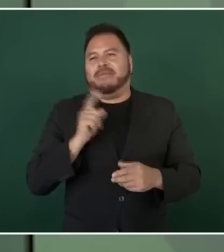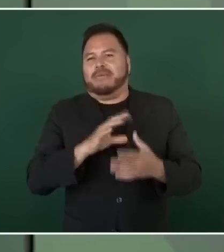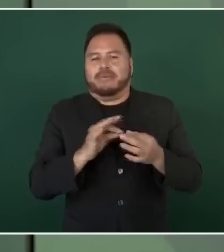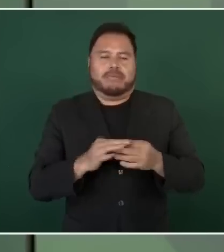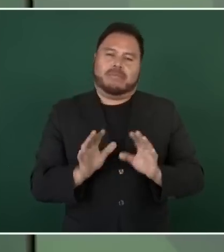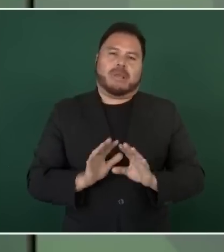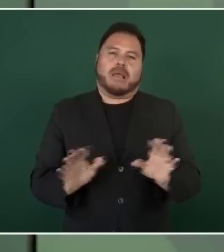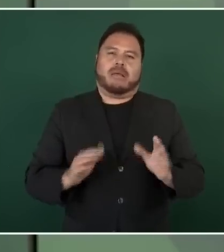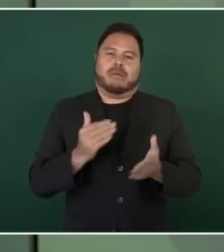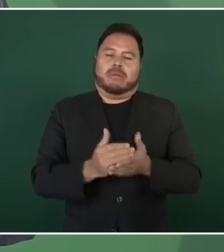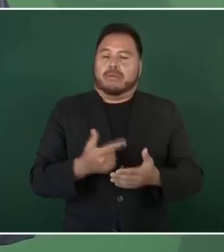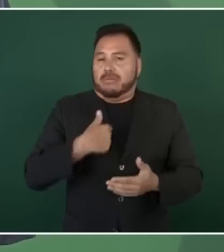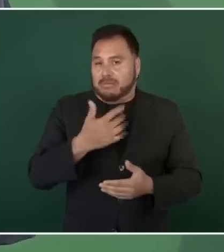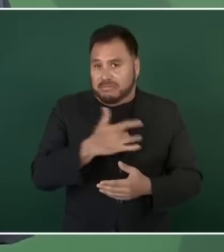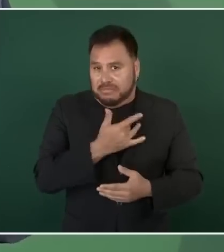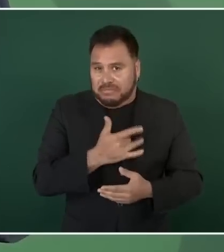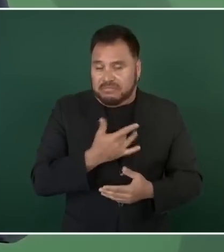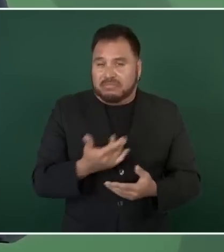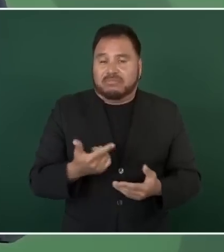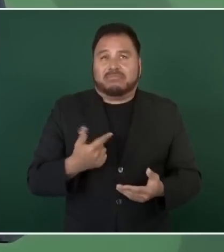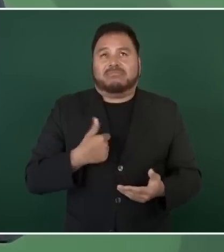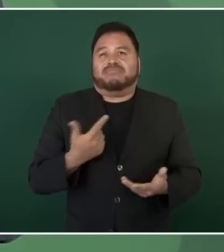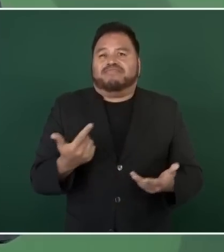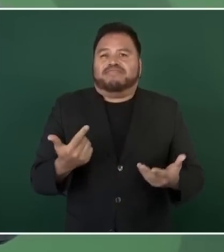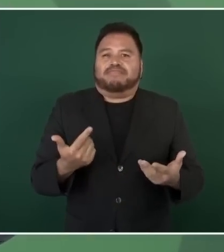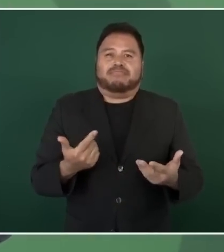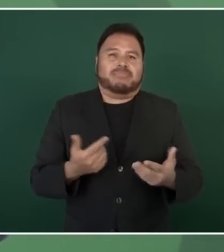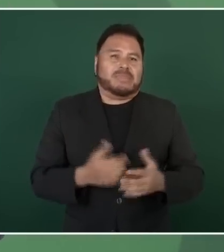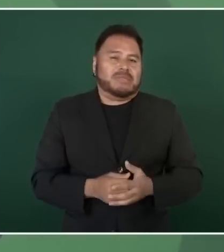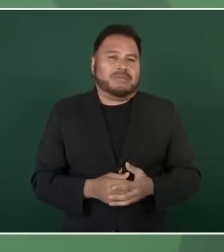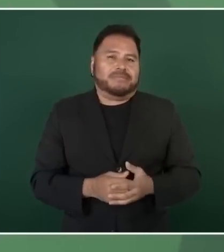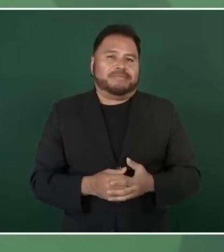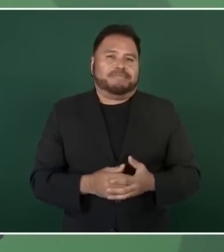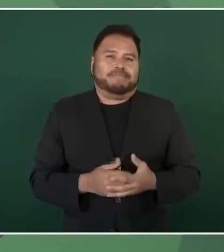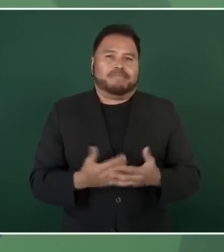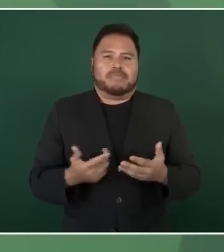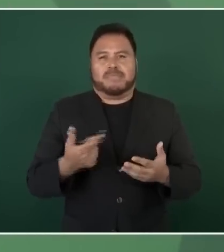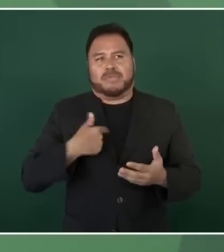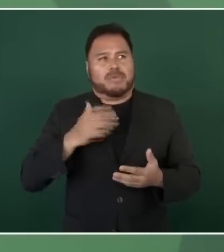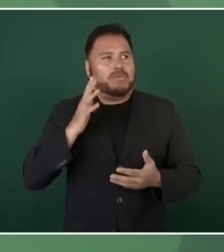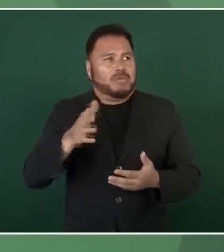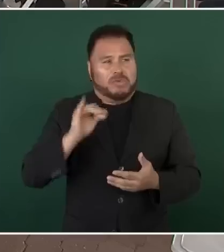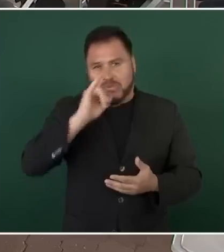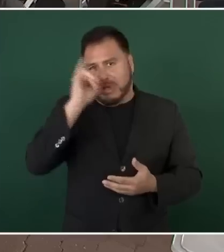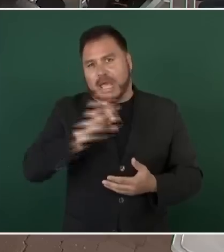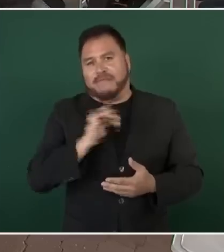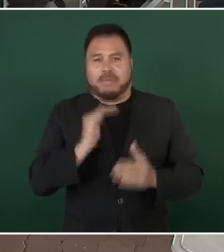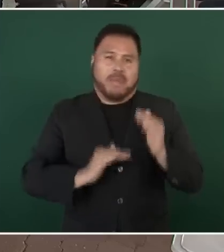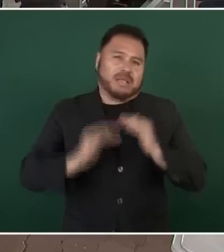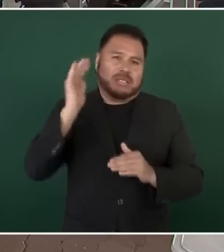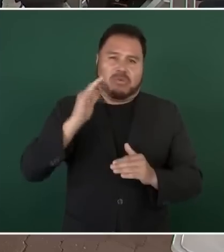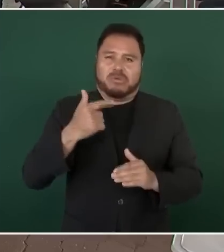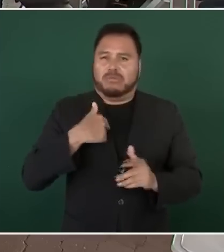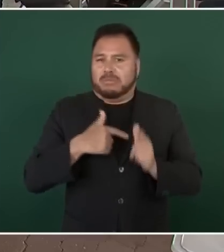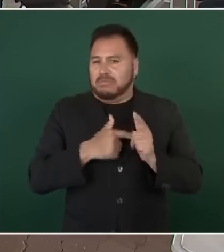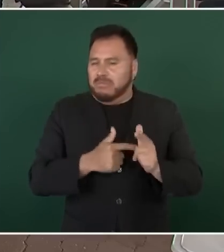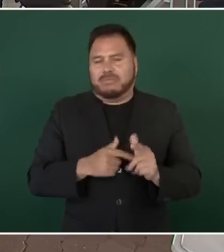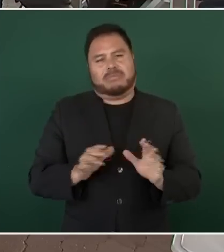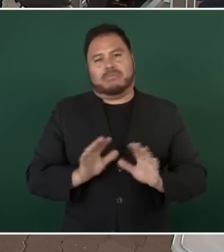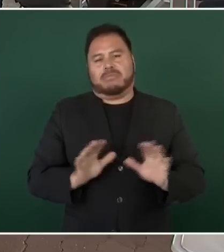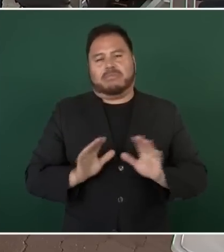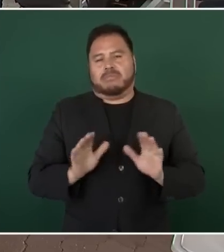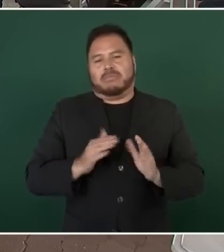No aspiro a ser jefe máximo,